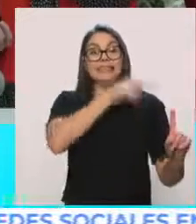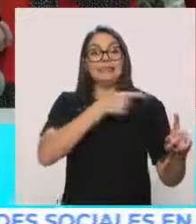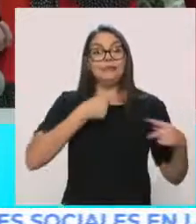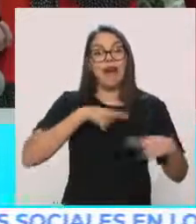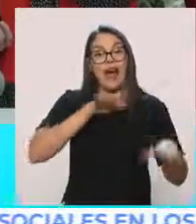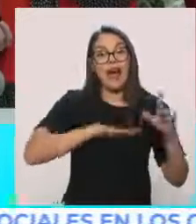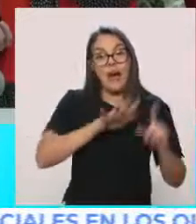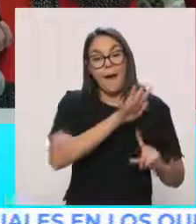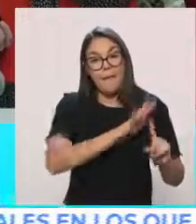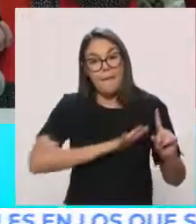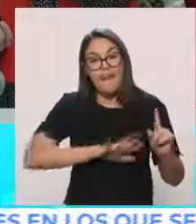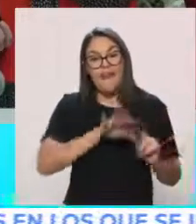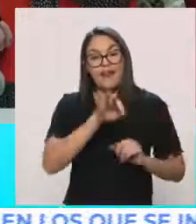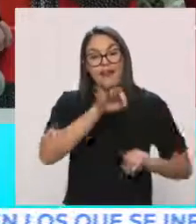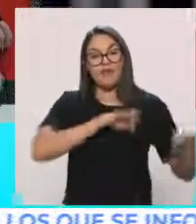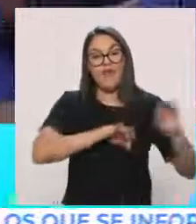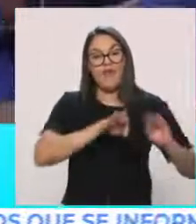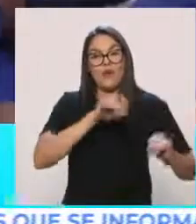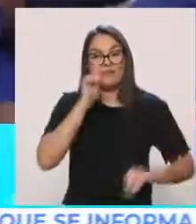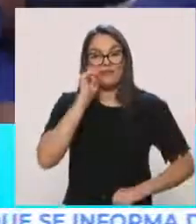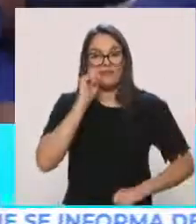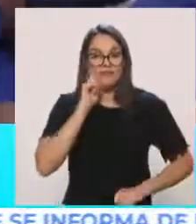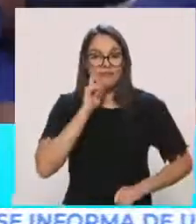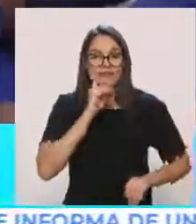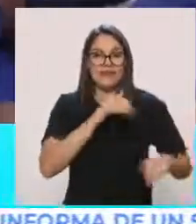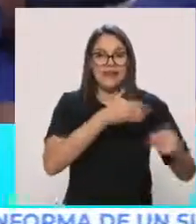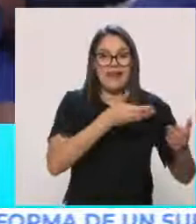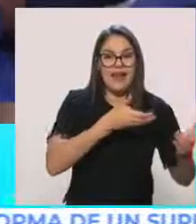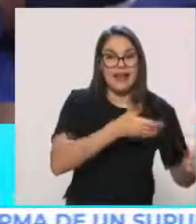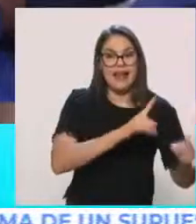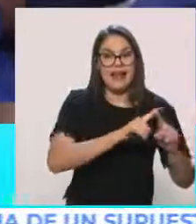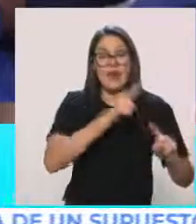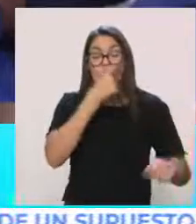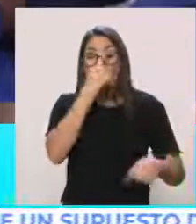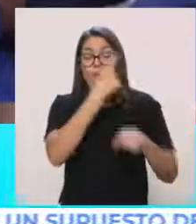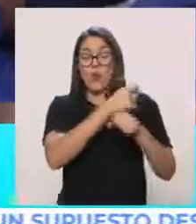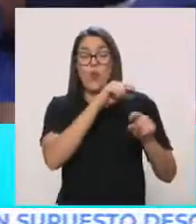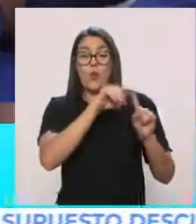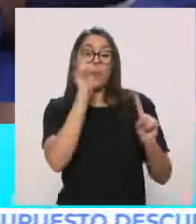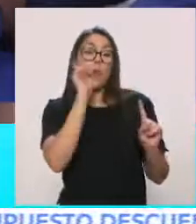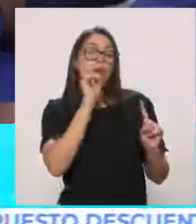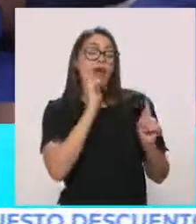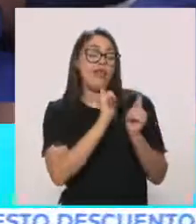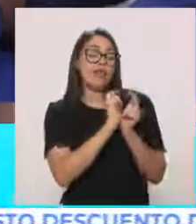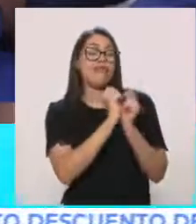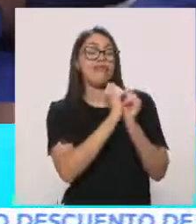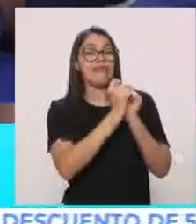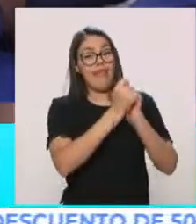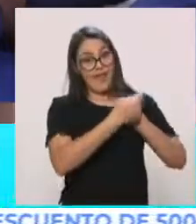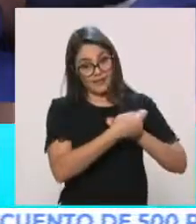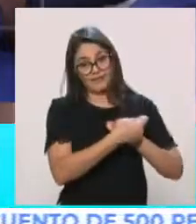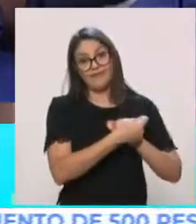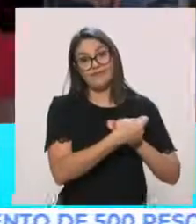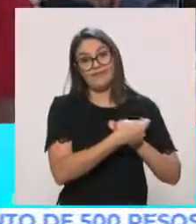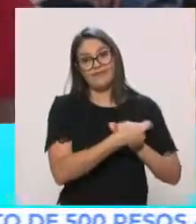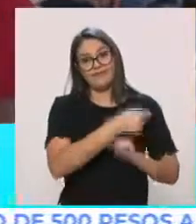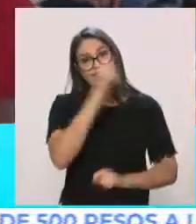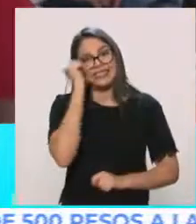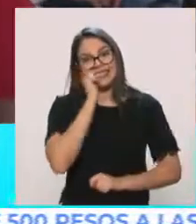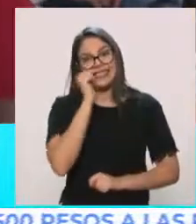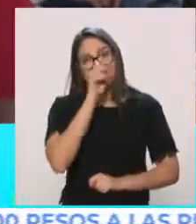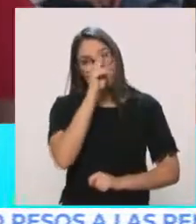poblaciones que ejercen el trabajo sexual, principalmente las mujeres trans, que es una de las violencias